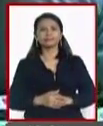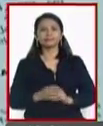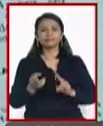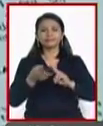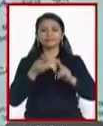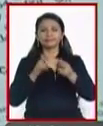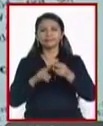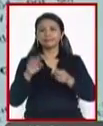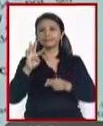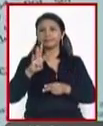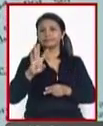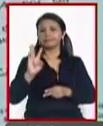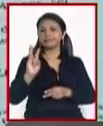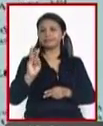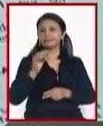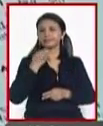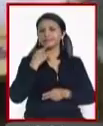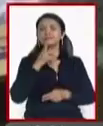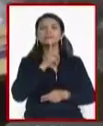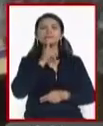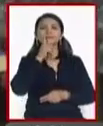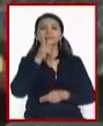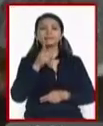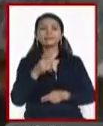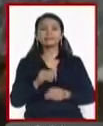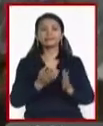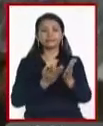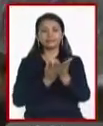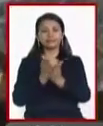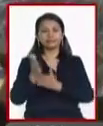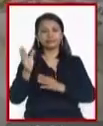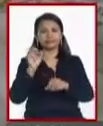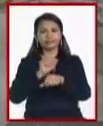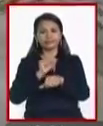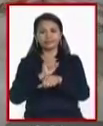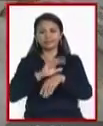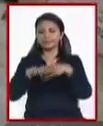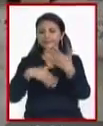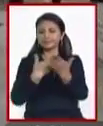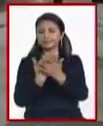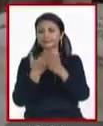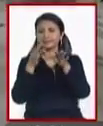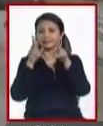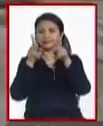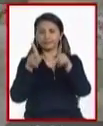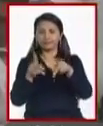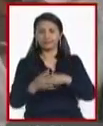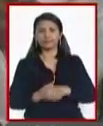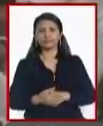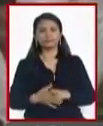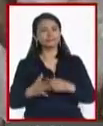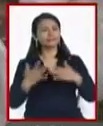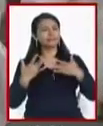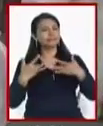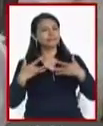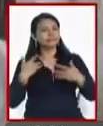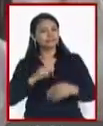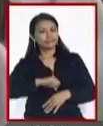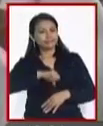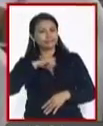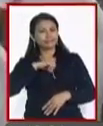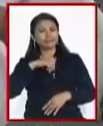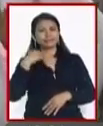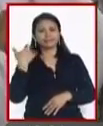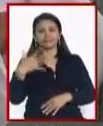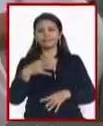en el artículo 46 garantiza el derecho al trabajo de todas las personas. Y me siento, compañeros,